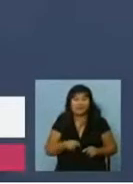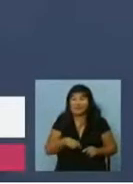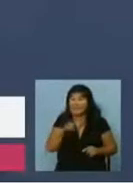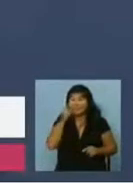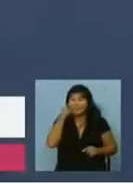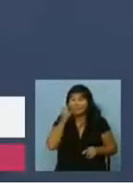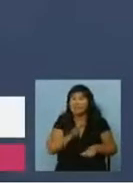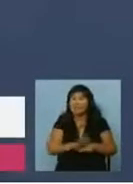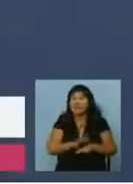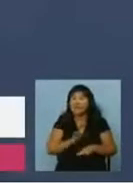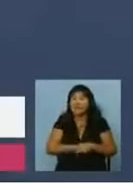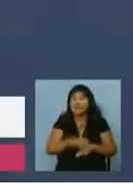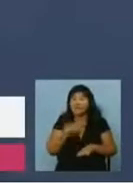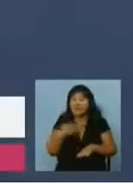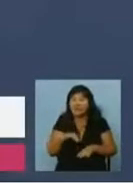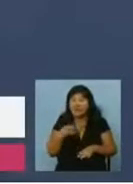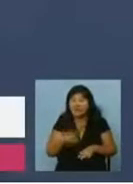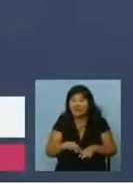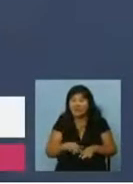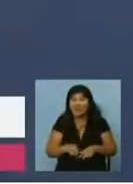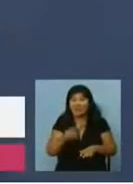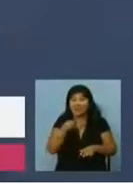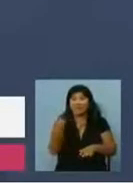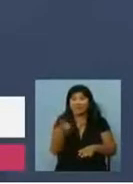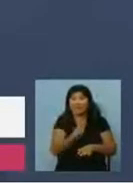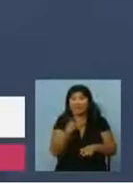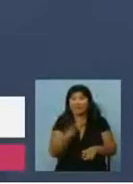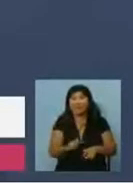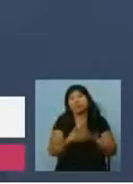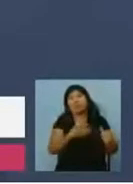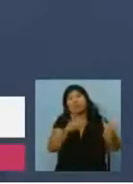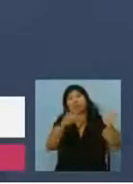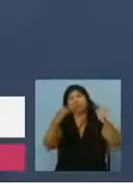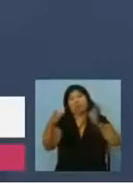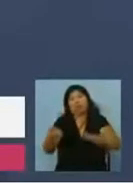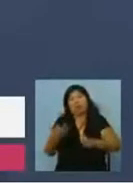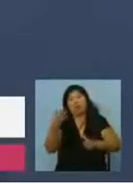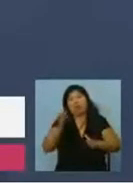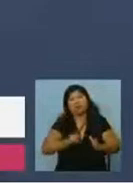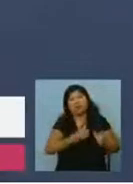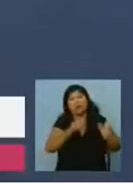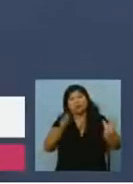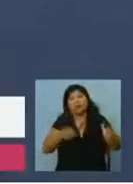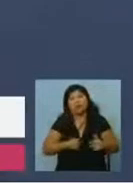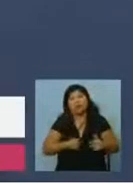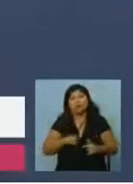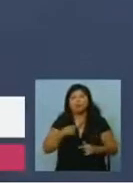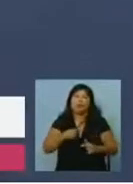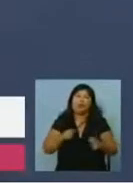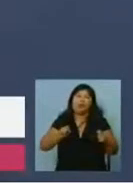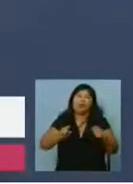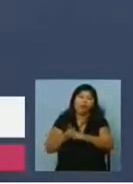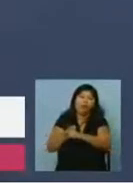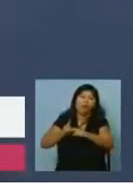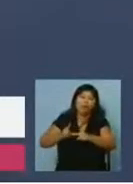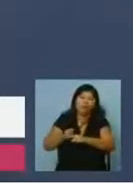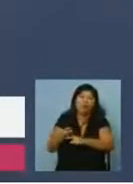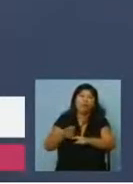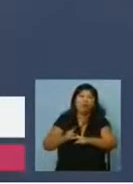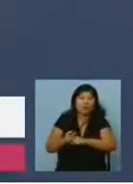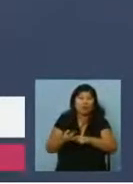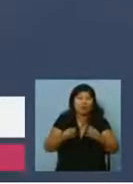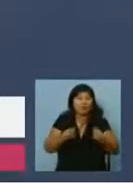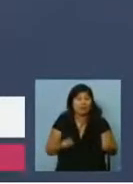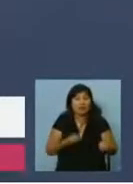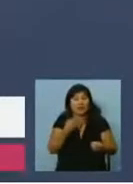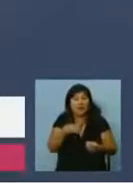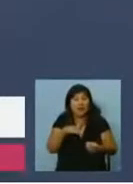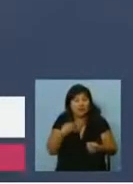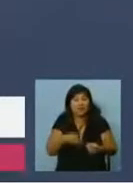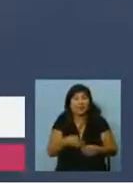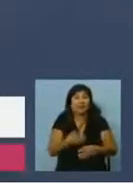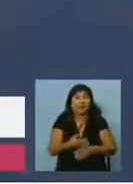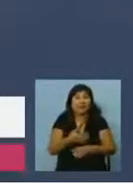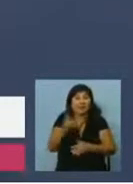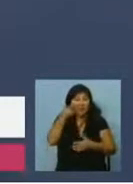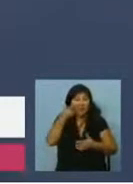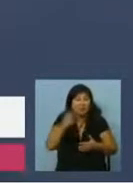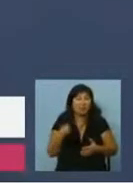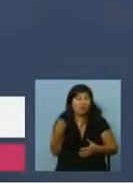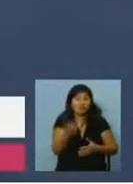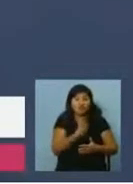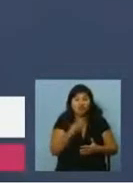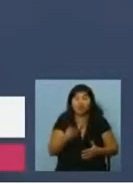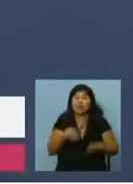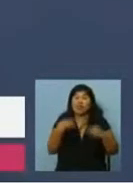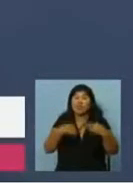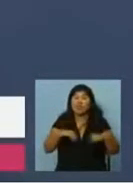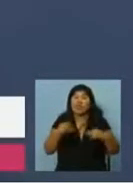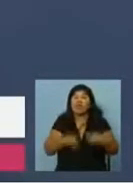nos estamos quejando 4 años más diciendo, ay, no se hace esto, no se hace aquello, no pasa nada con tal cosa, no pasa nada con tal otra. Nosotros mismos nos